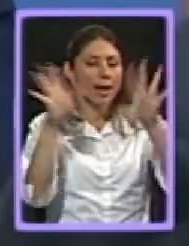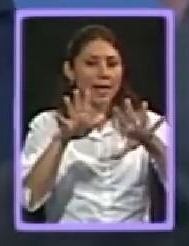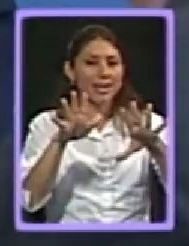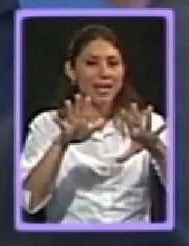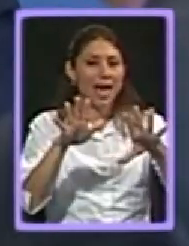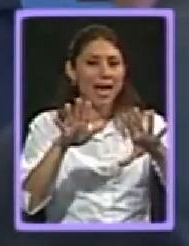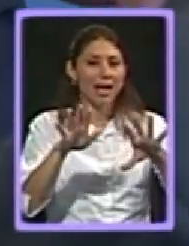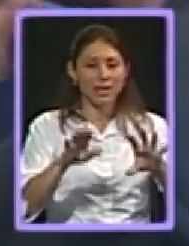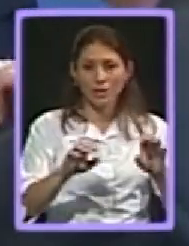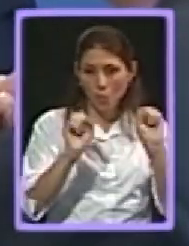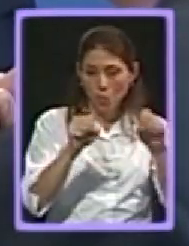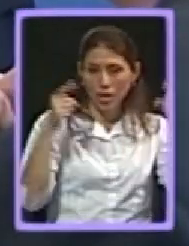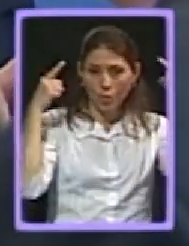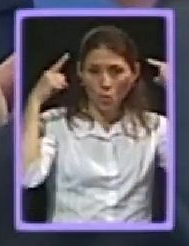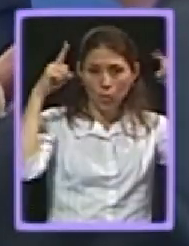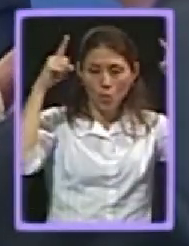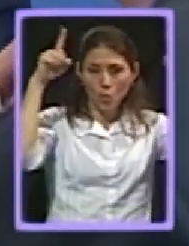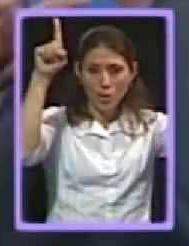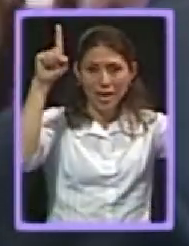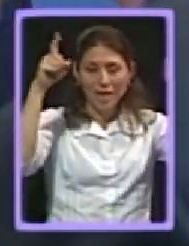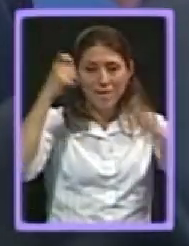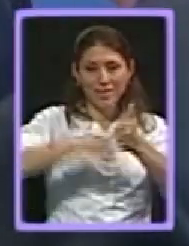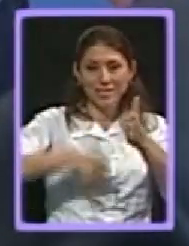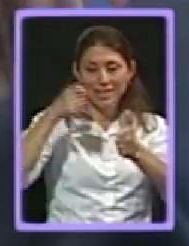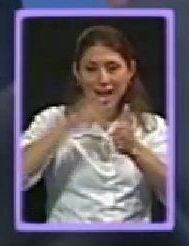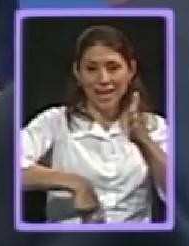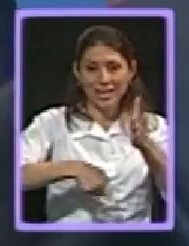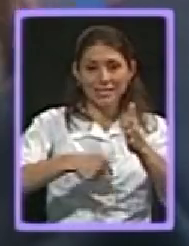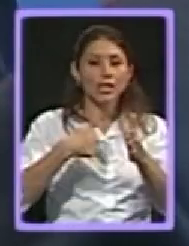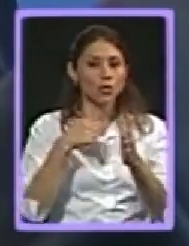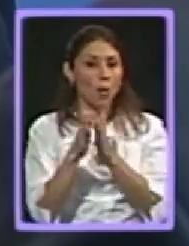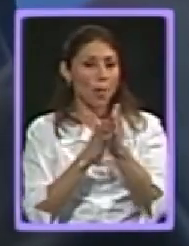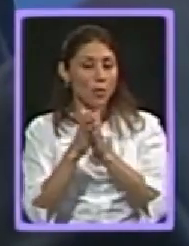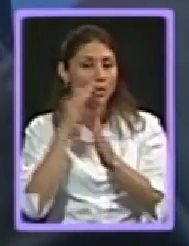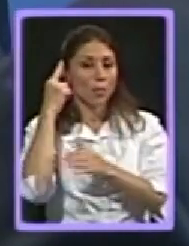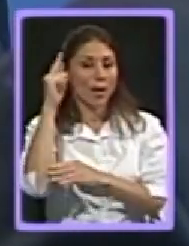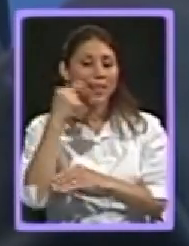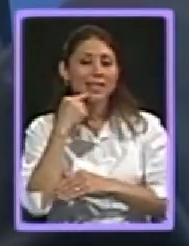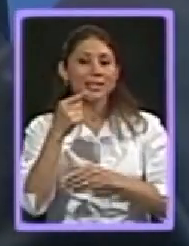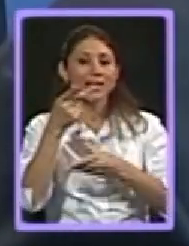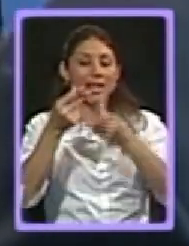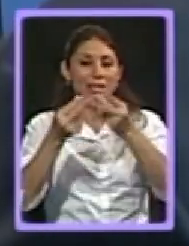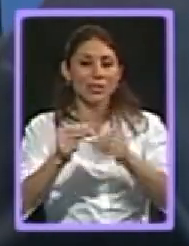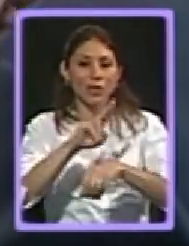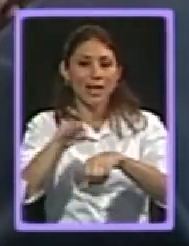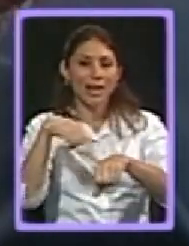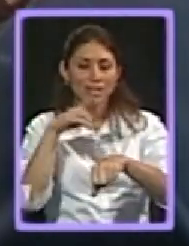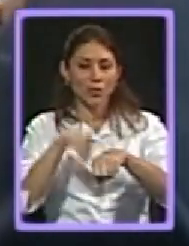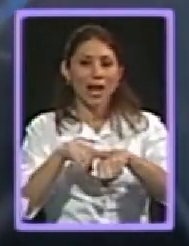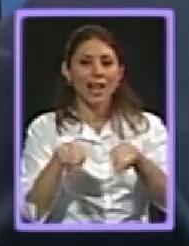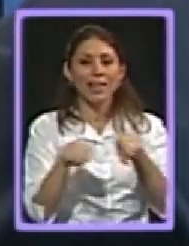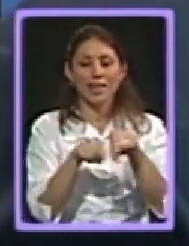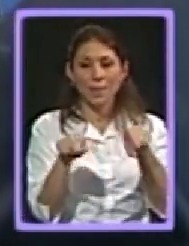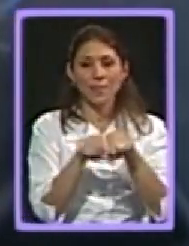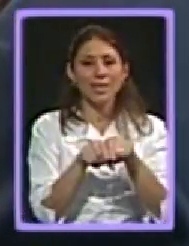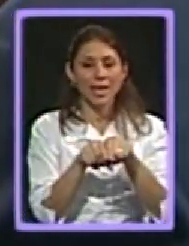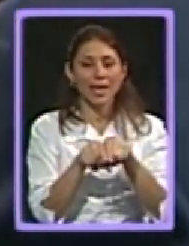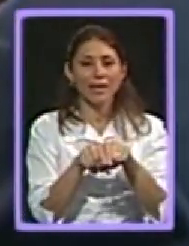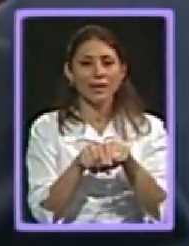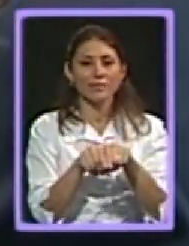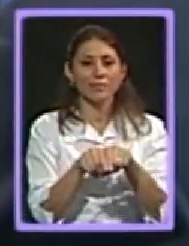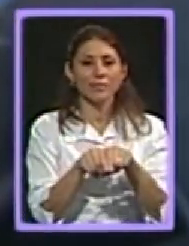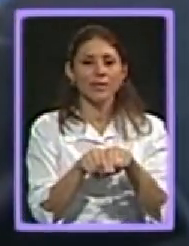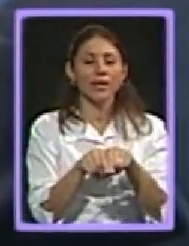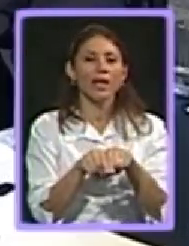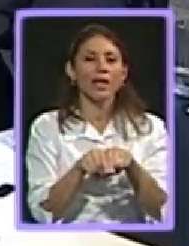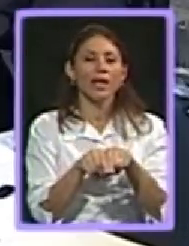éxitos fiscales y aprovecho para decir que la Tesorería Nacional también son, ya lo dije cuando hablé del Ministerio